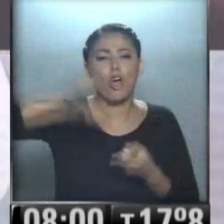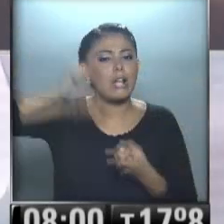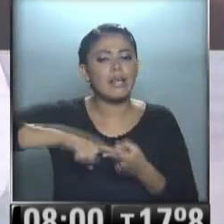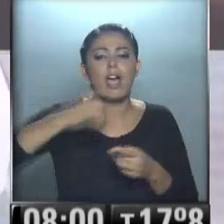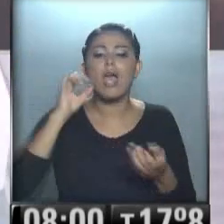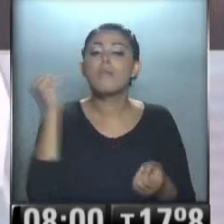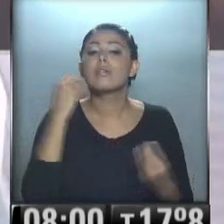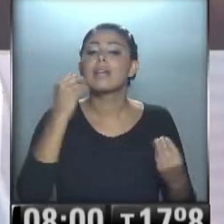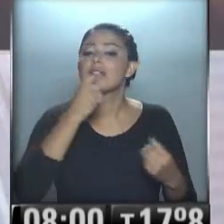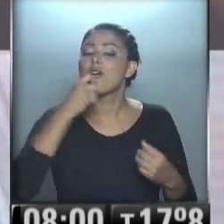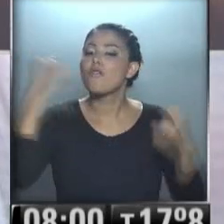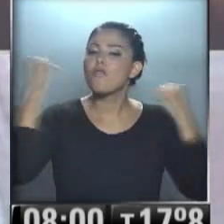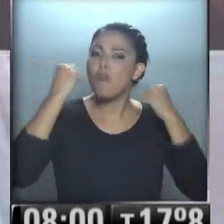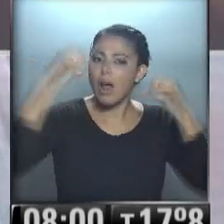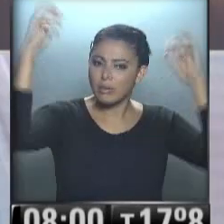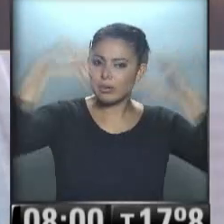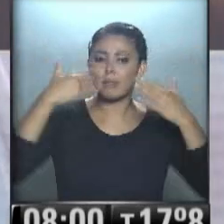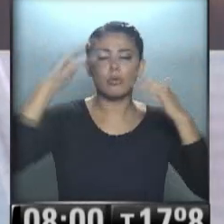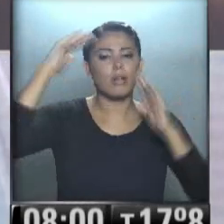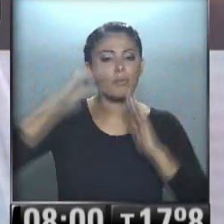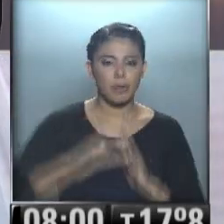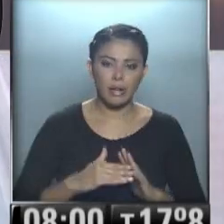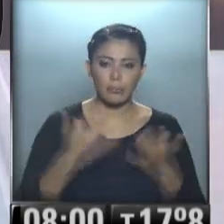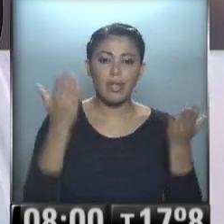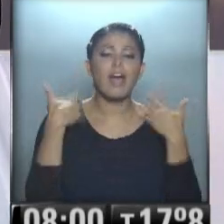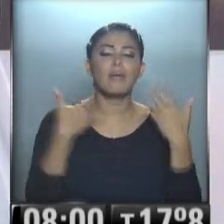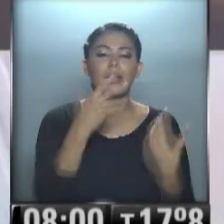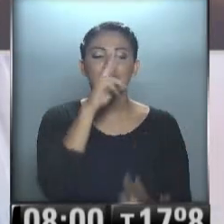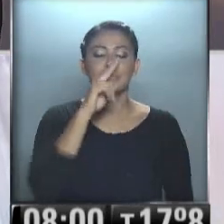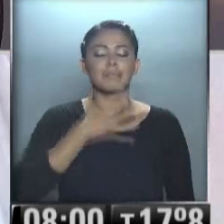intensidad del chaparrón y que baje la temperatura y que tengamos un poquito de aire para respirar en la mañana de hoy.